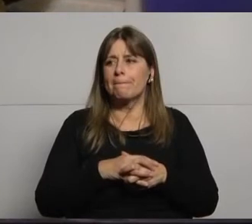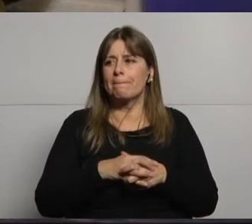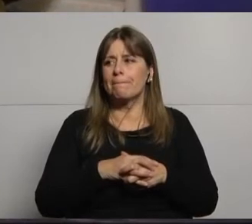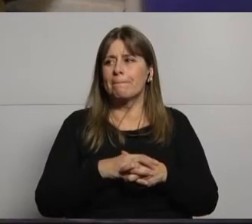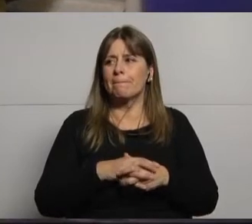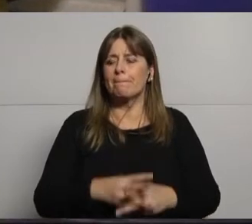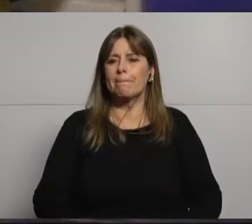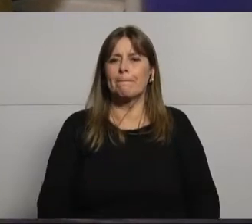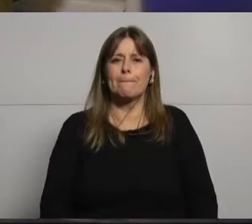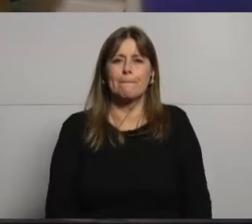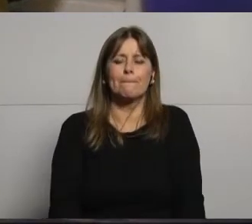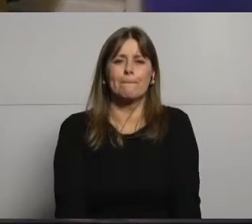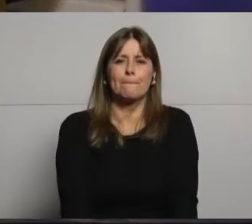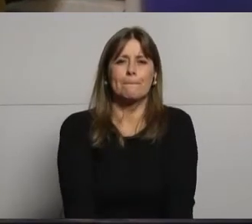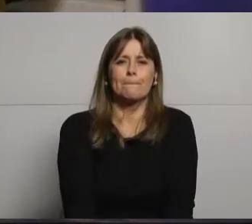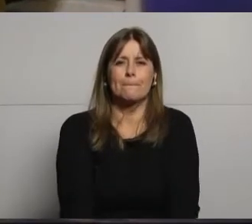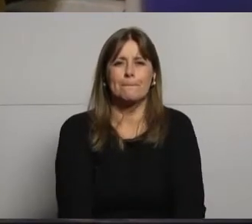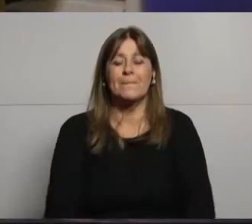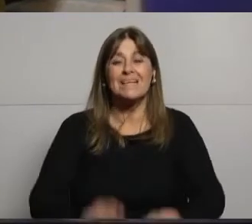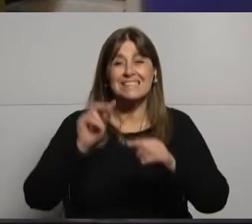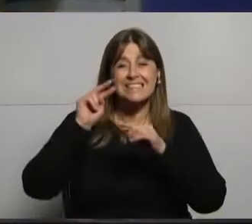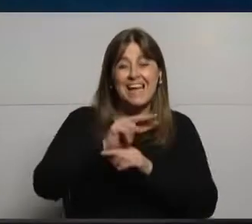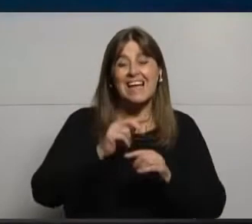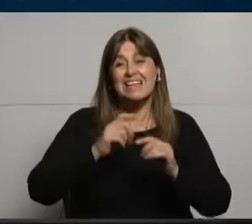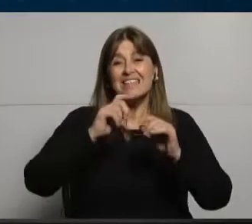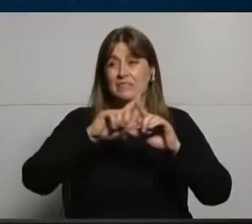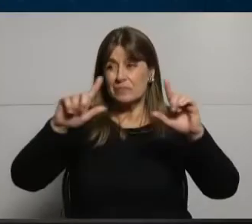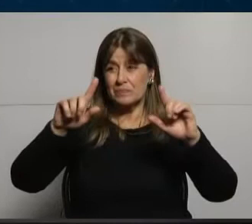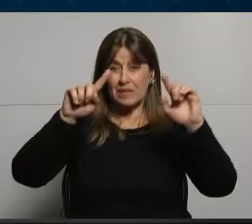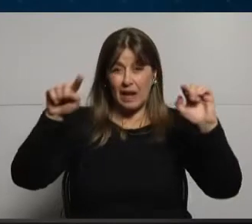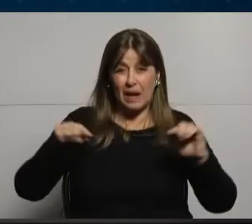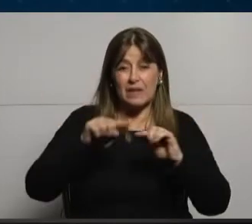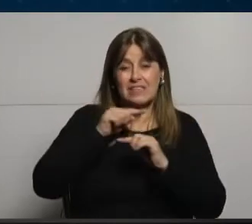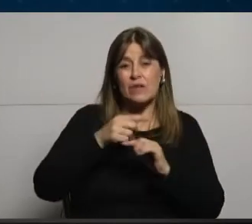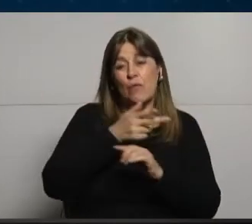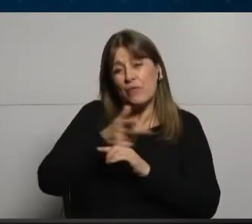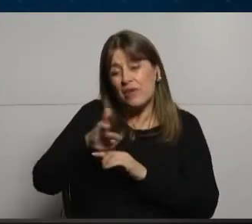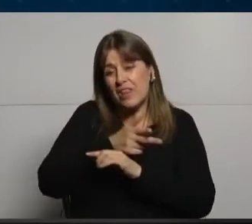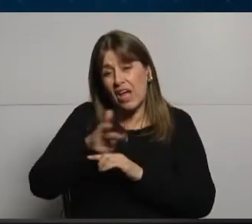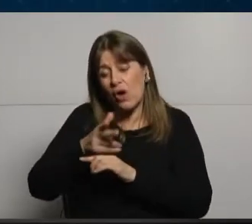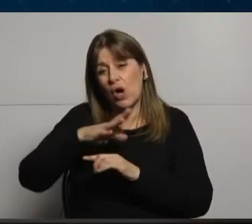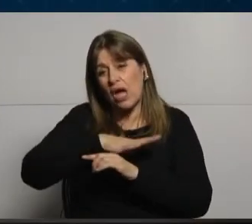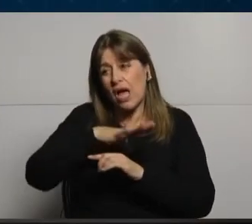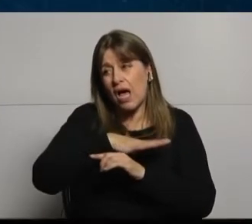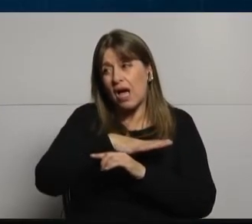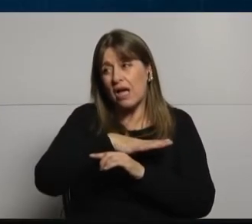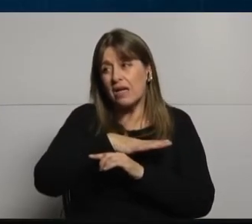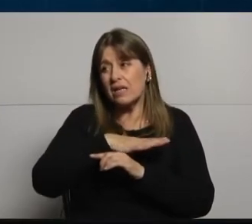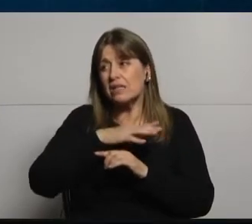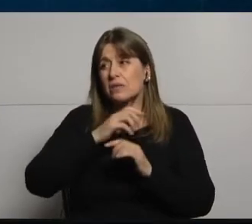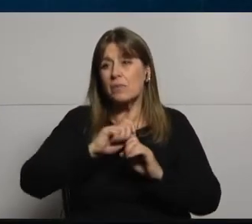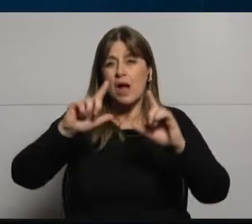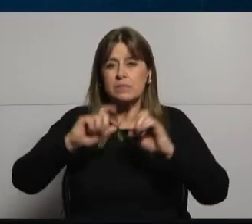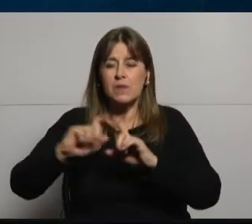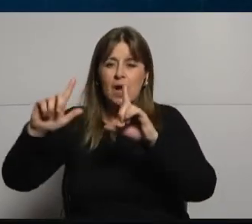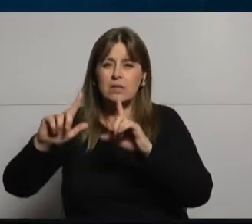Ahí aparecen algunas de las cosas que les mencionaba. Ahí está. Ese es un videíto que donde va